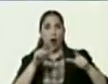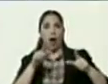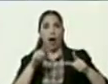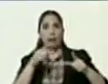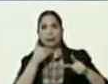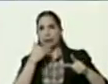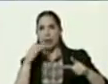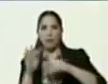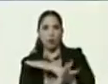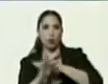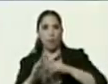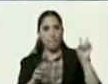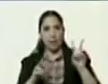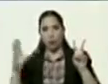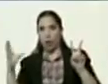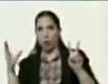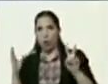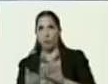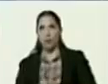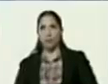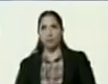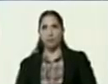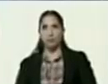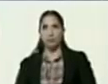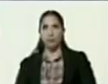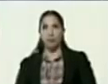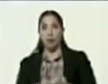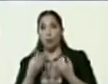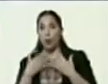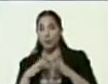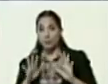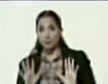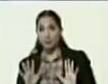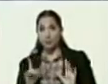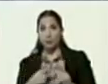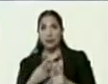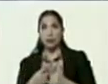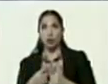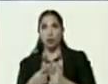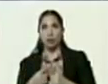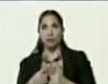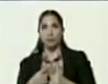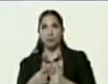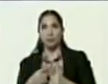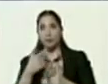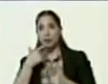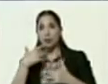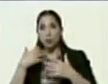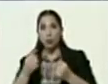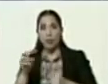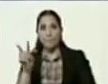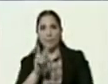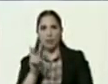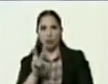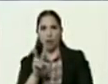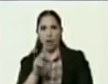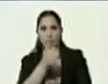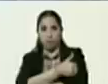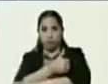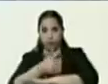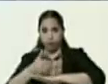entre Venezuela y Colombia pues bien efectivos de seguridad venezolano se